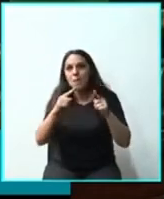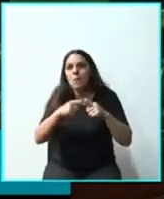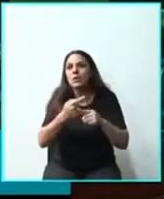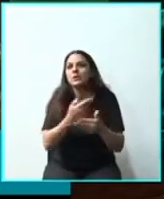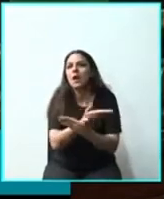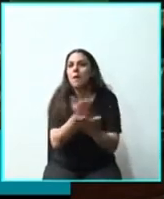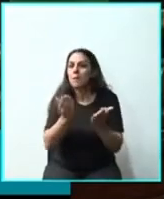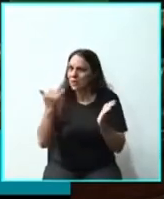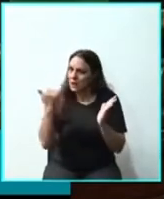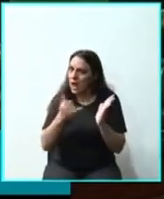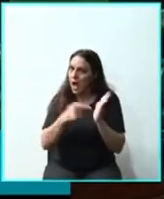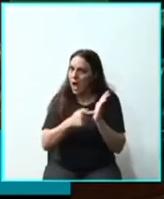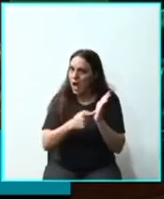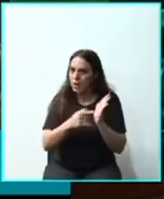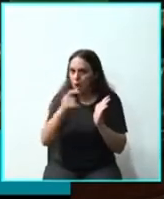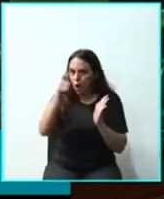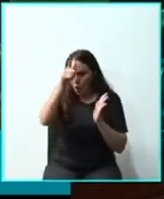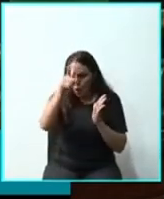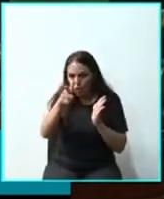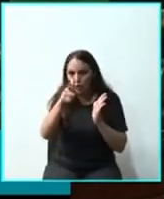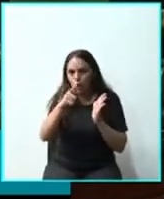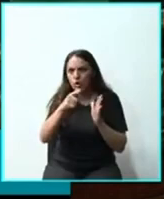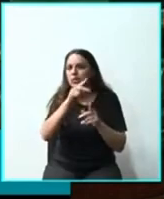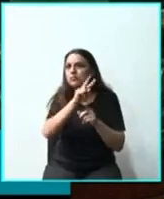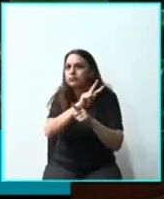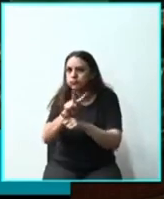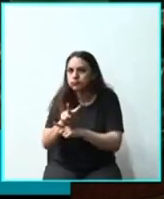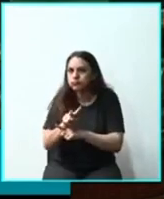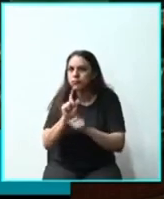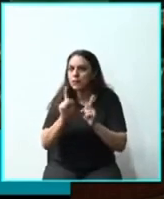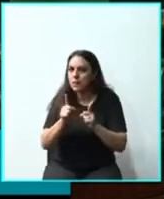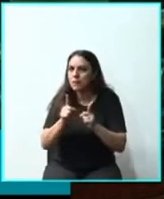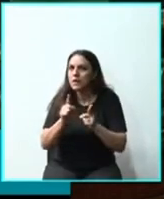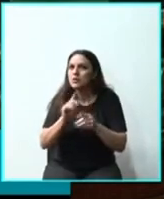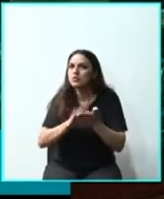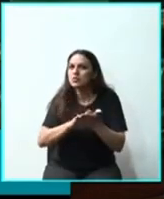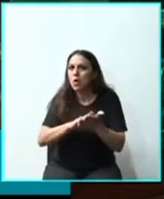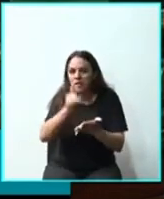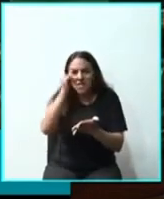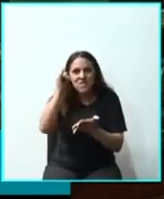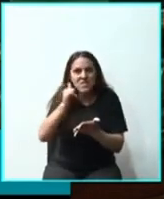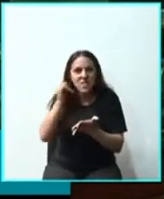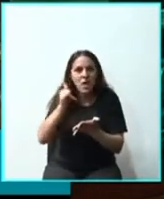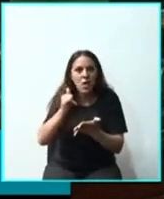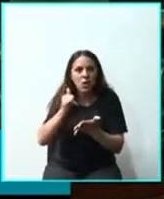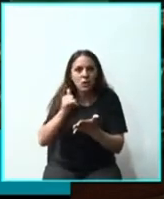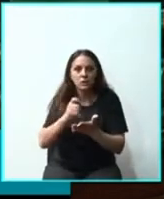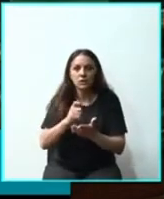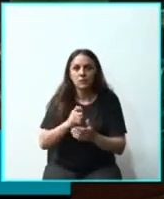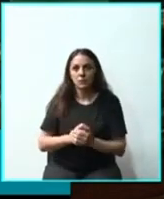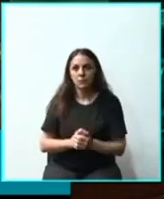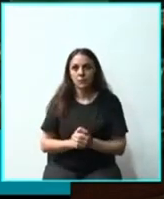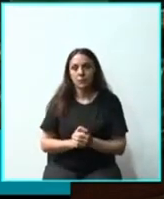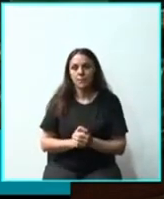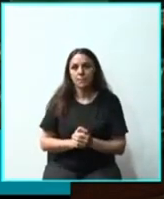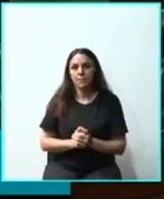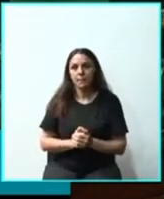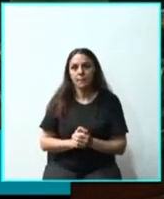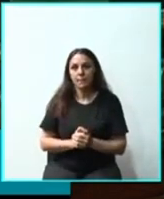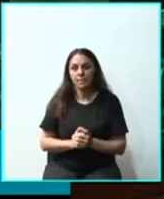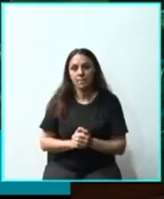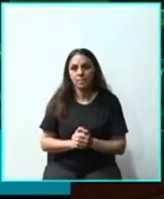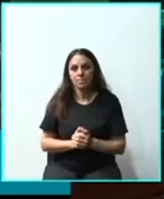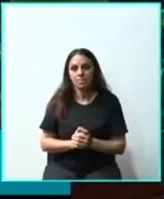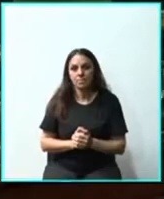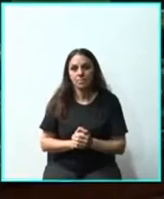que tiene controles y transparencia cuando de videovigilancia se trata. Si no hay más